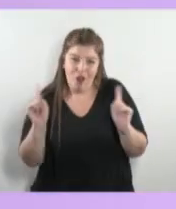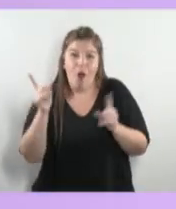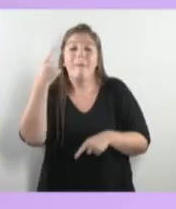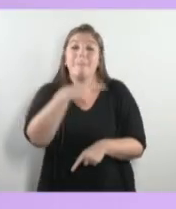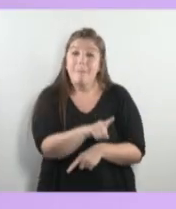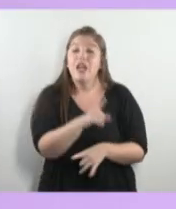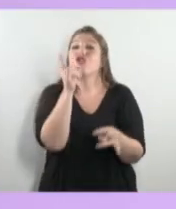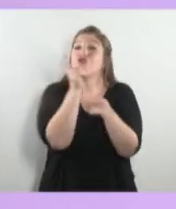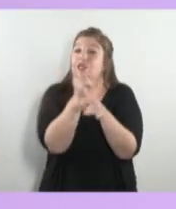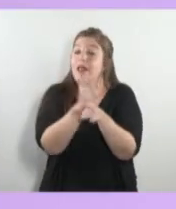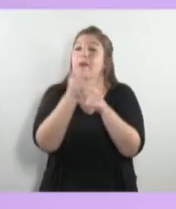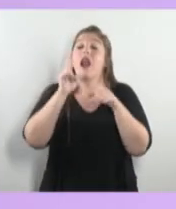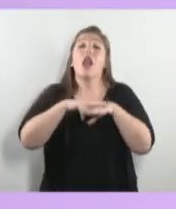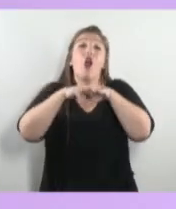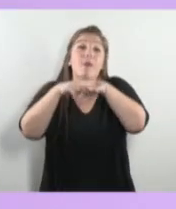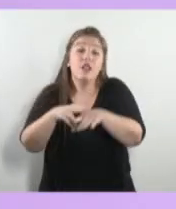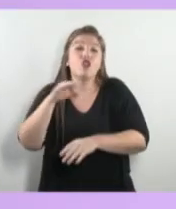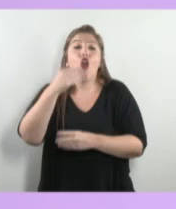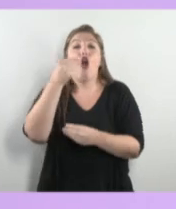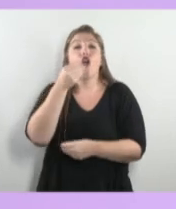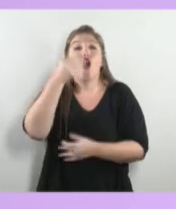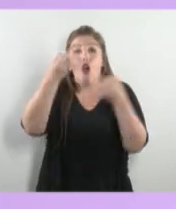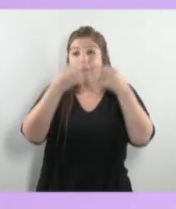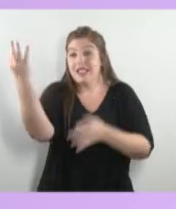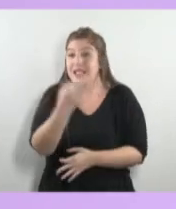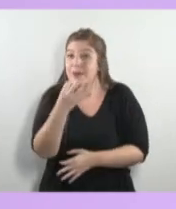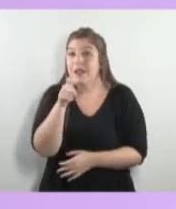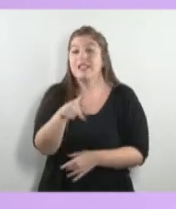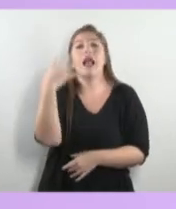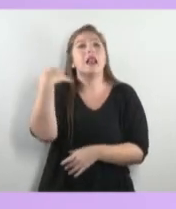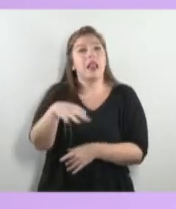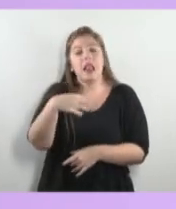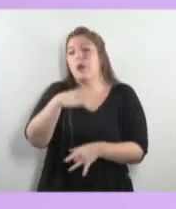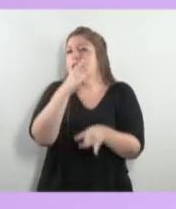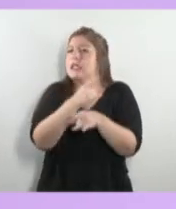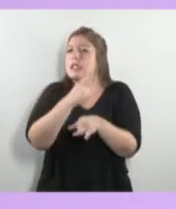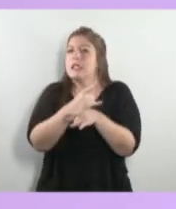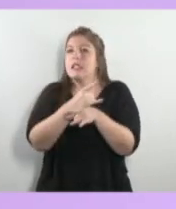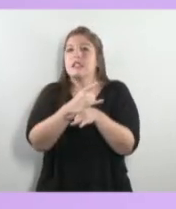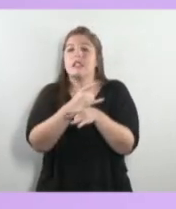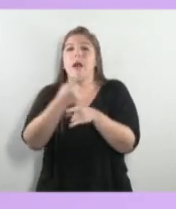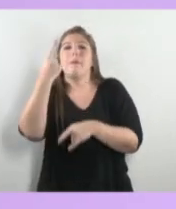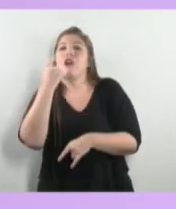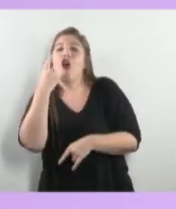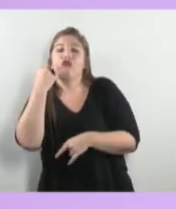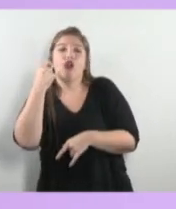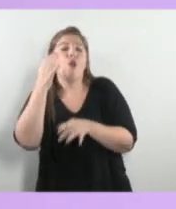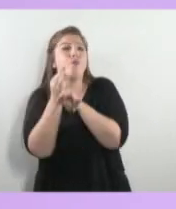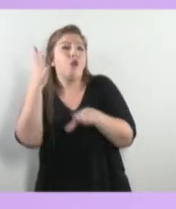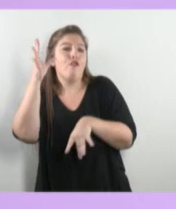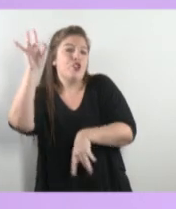maneras, estas sugerencias o estas dietas especiales deben ir acompañadas de un profesional de la salud alimentaria porque,